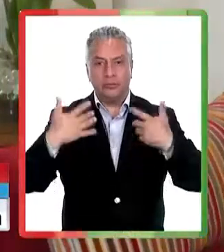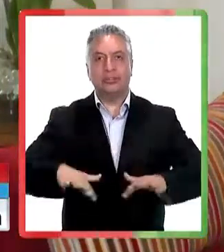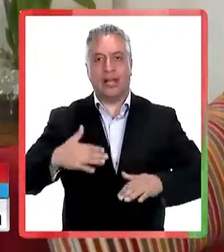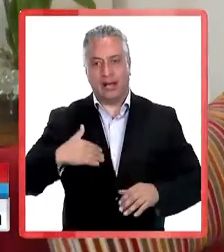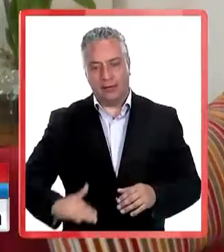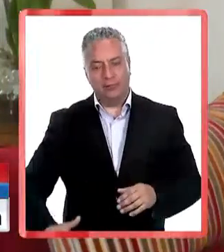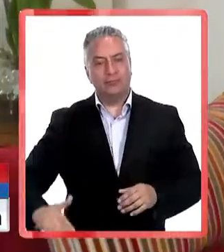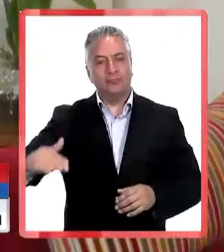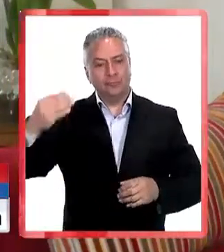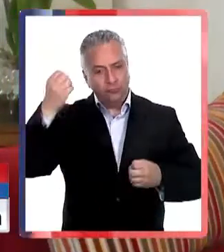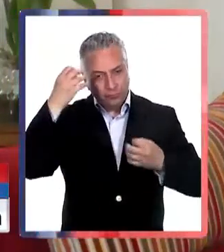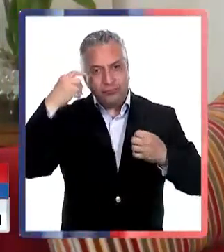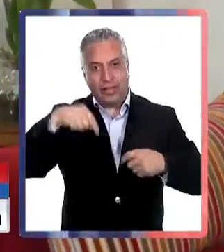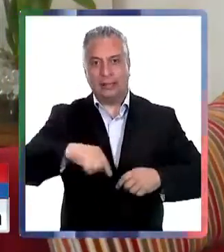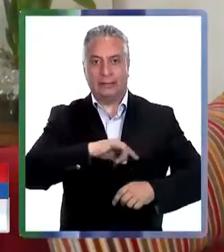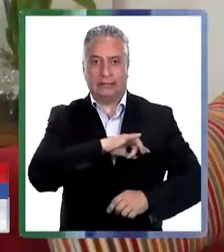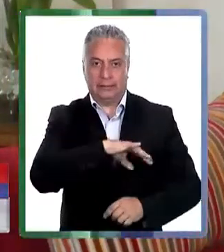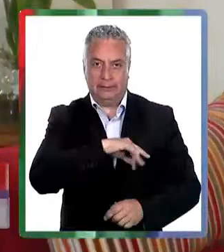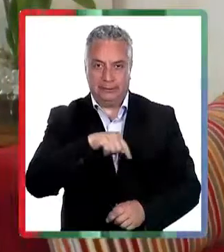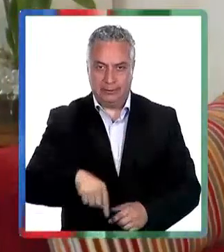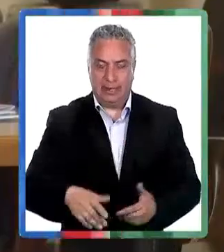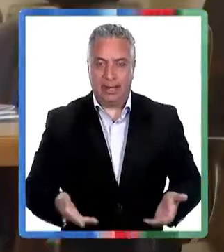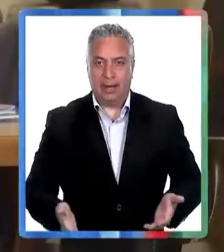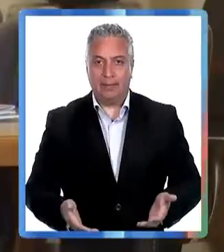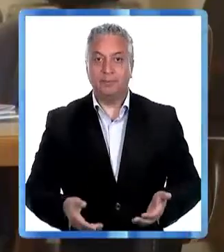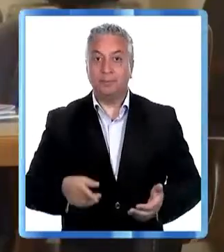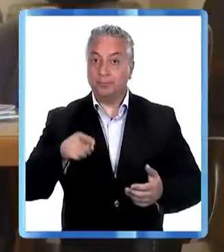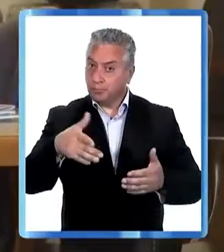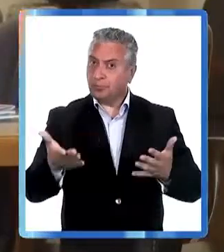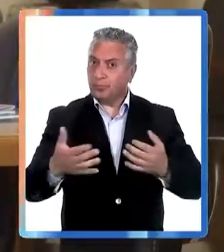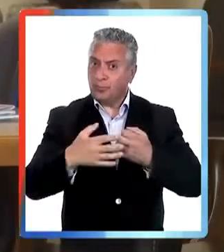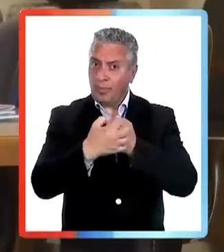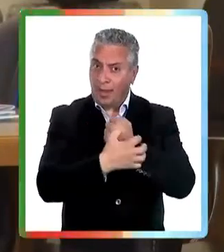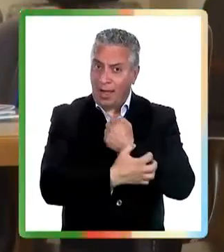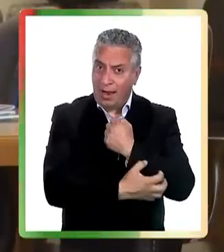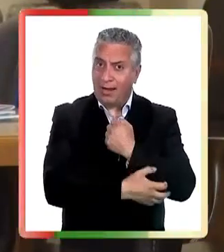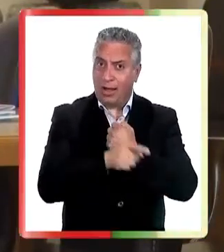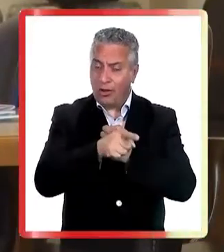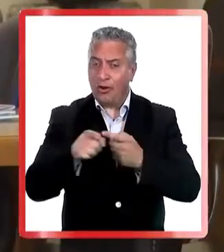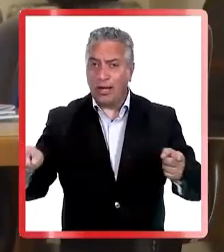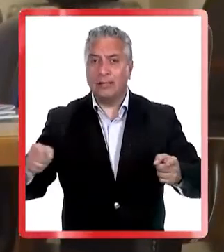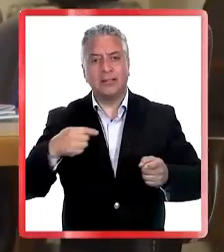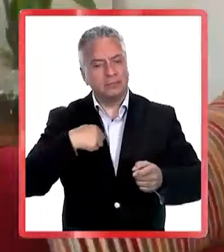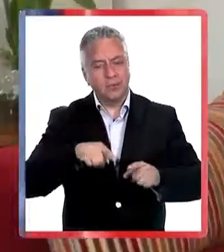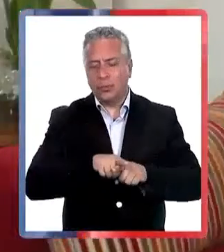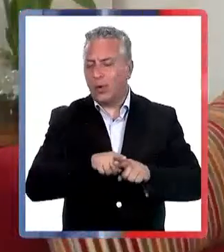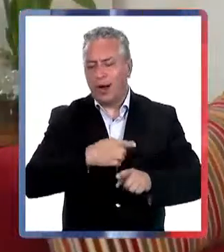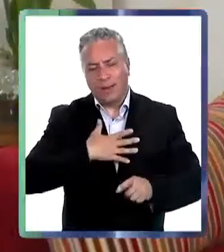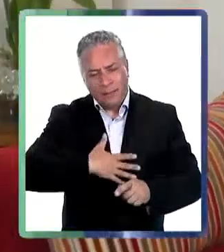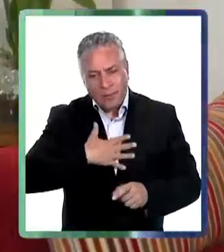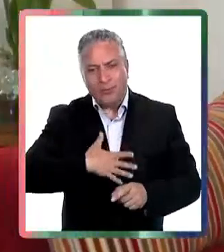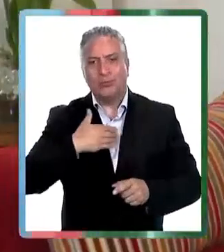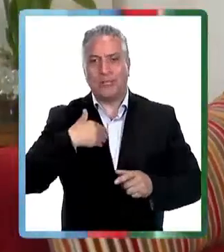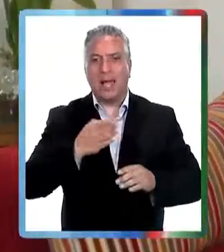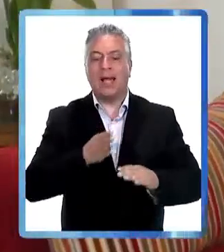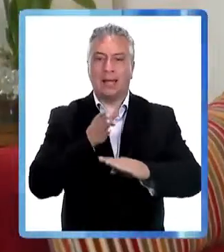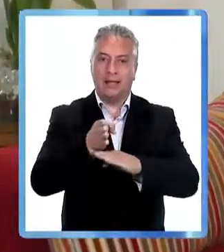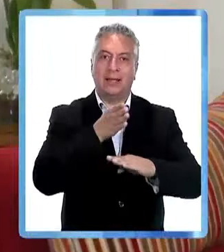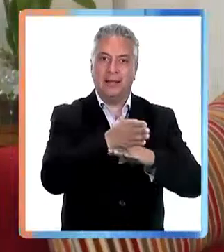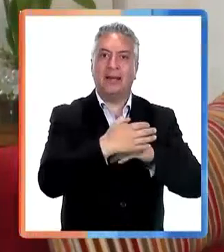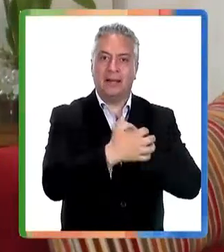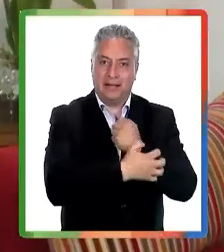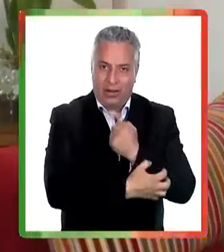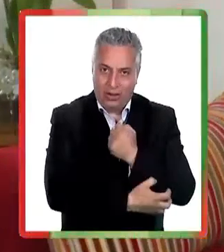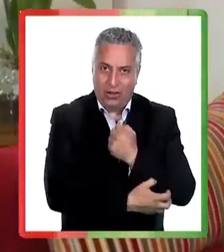formados en esta tierra. Entonces, a propósito de las regiones, me encanta cuando tengo que ir a